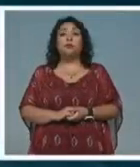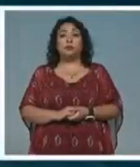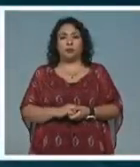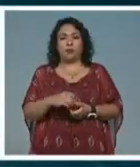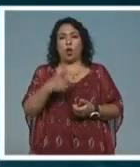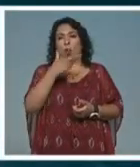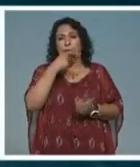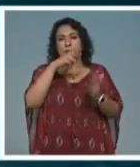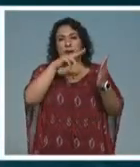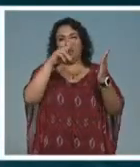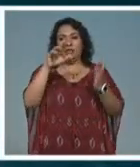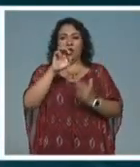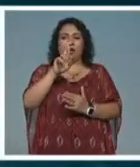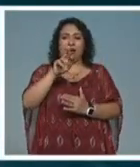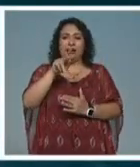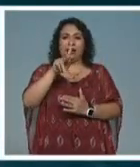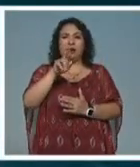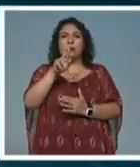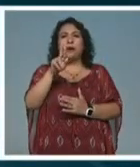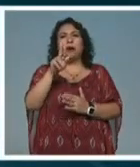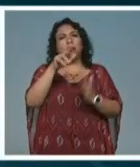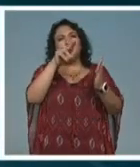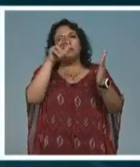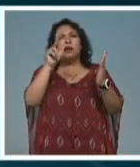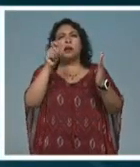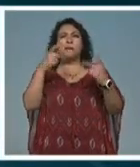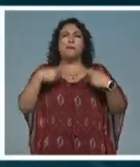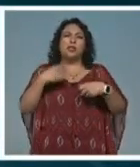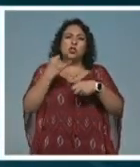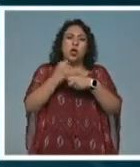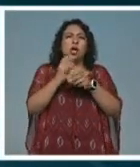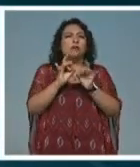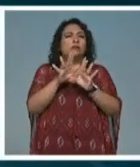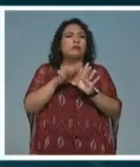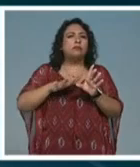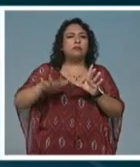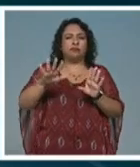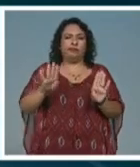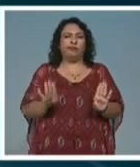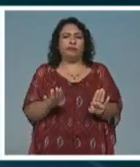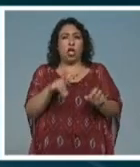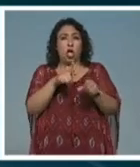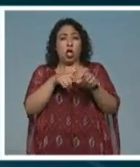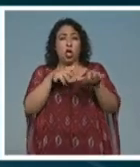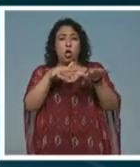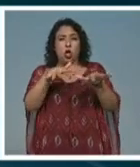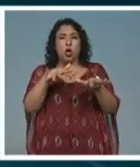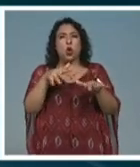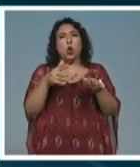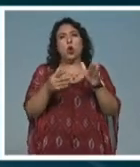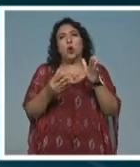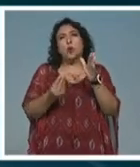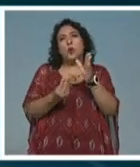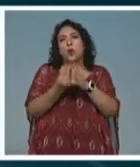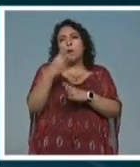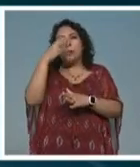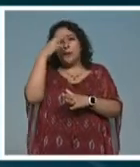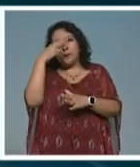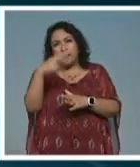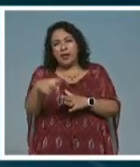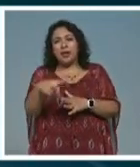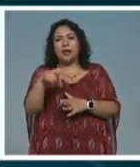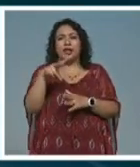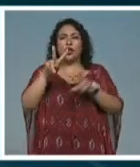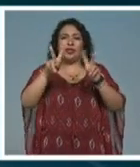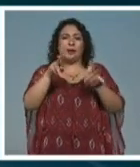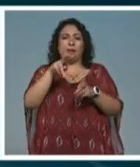El pintor Eric Rivera reinterpreta personajes y situaciones con su característico estilo colorido neomexicanista, un tanto naif.